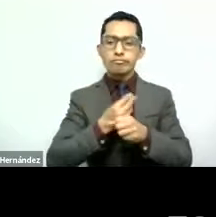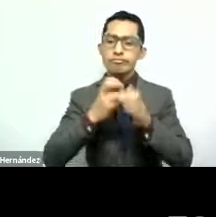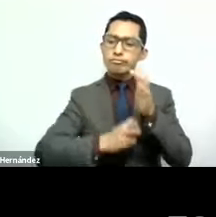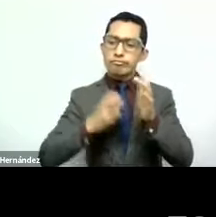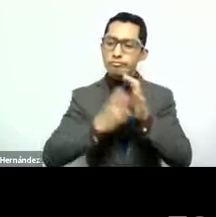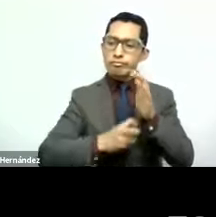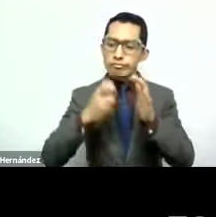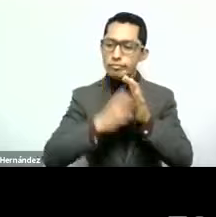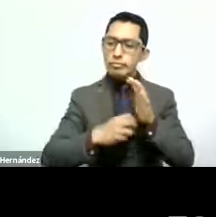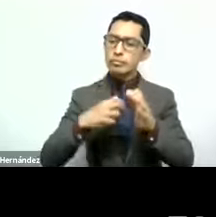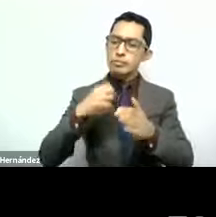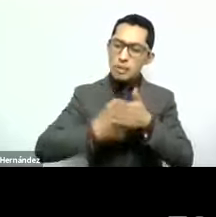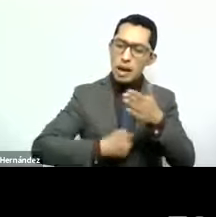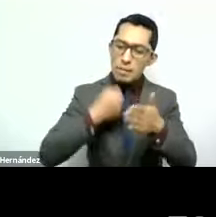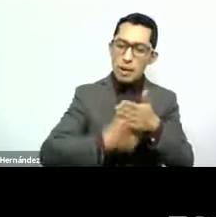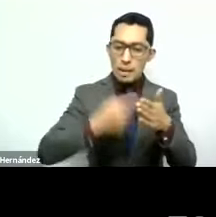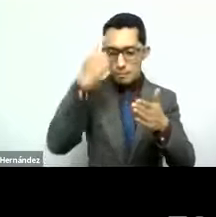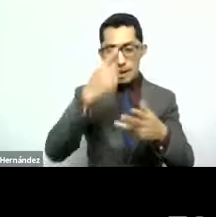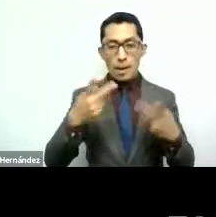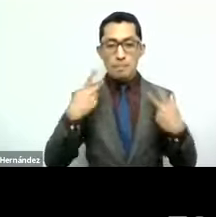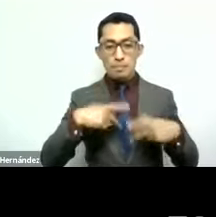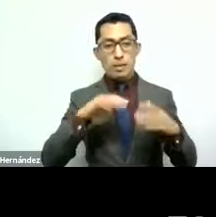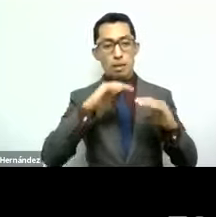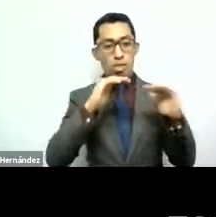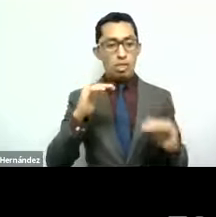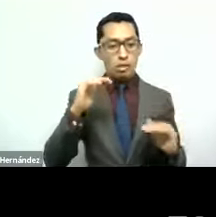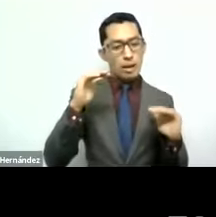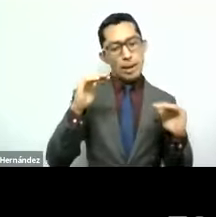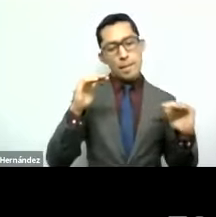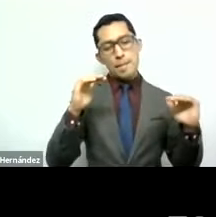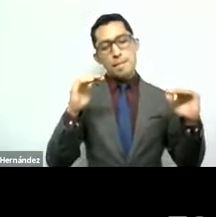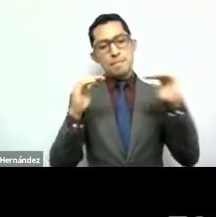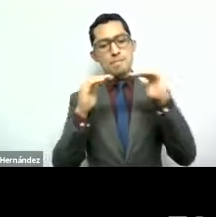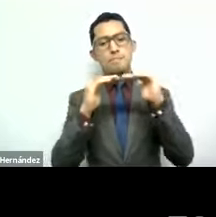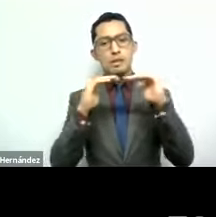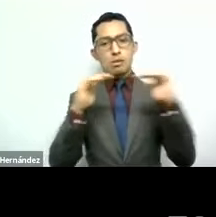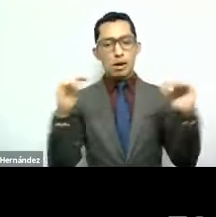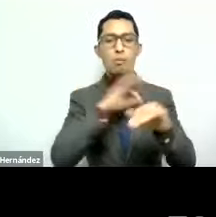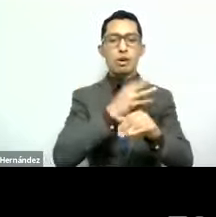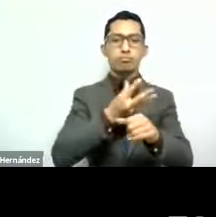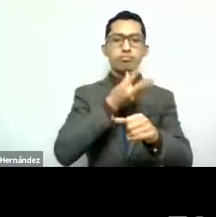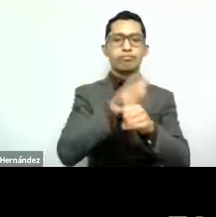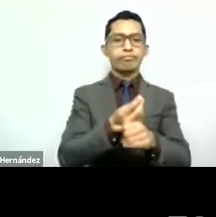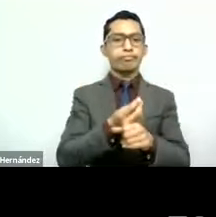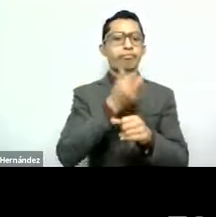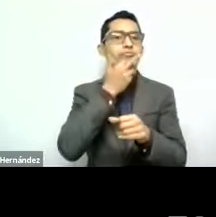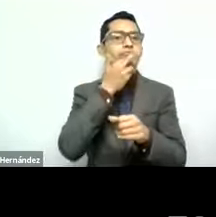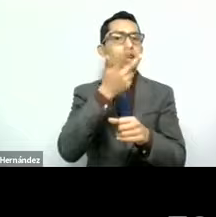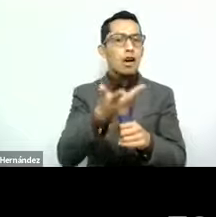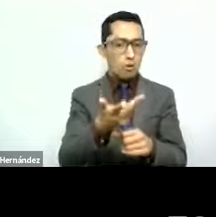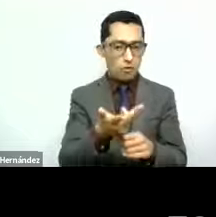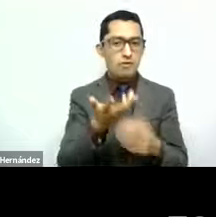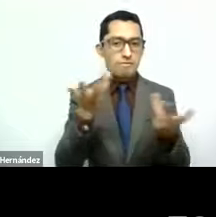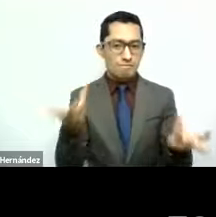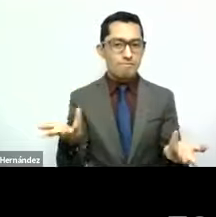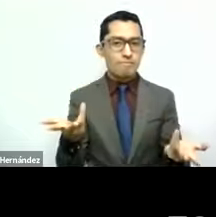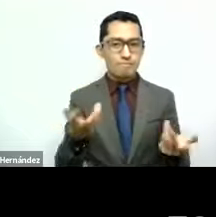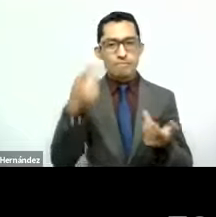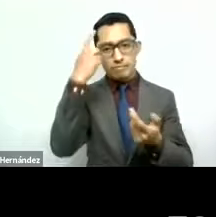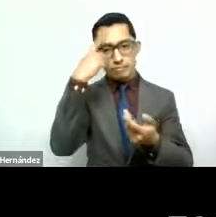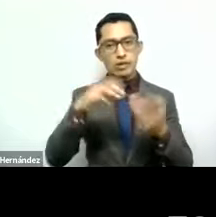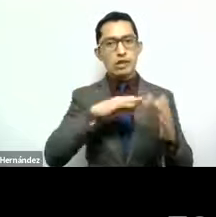impulsos necesarios que nos permitan incidir de manera eficaz y que nos permitan de alguna